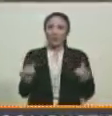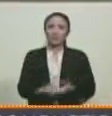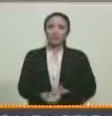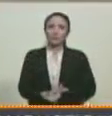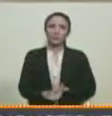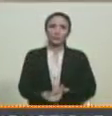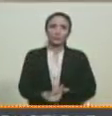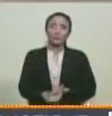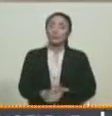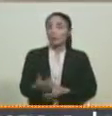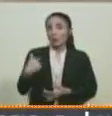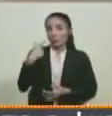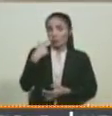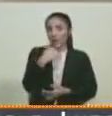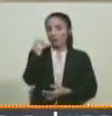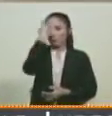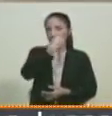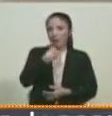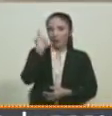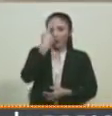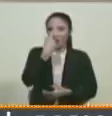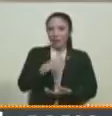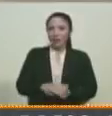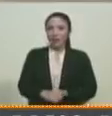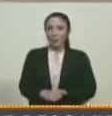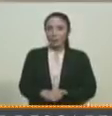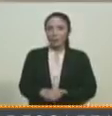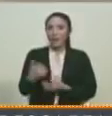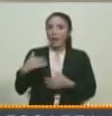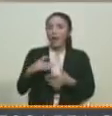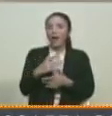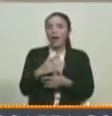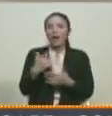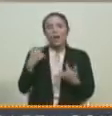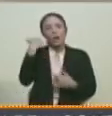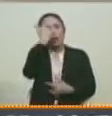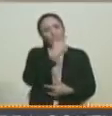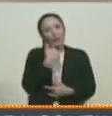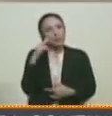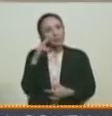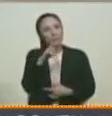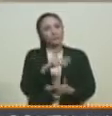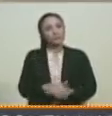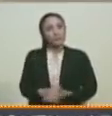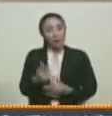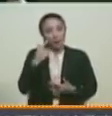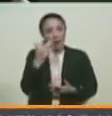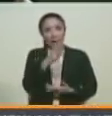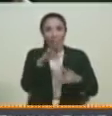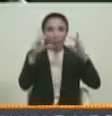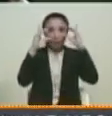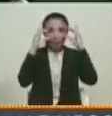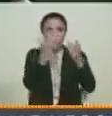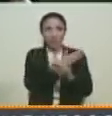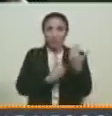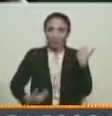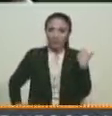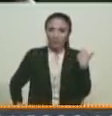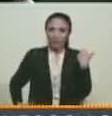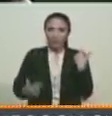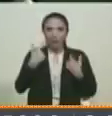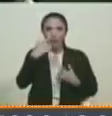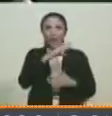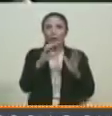vi el rostro hoy por televisión, compañera Delcy Rodríguez, presidenta de la Asamblea Nacional Constituyente, la felicito.